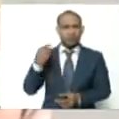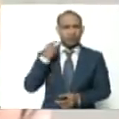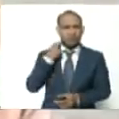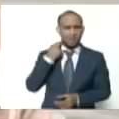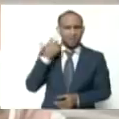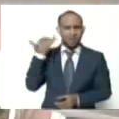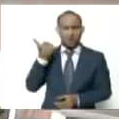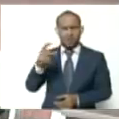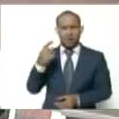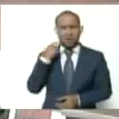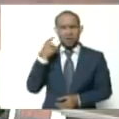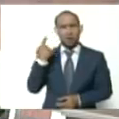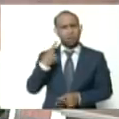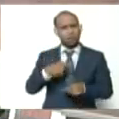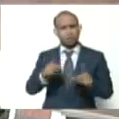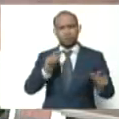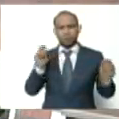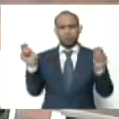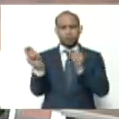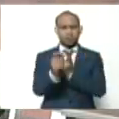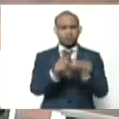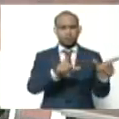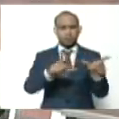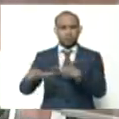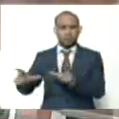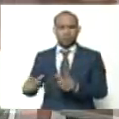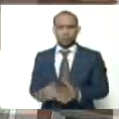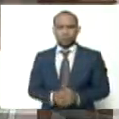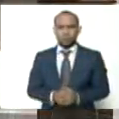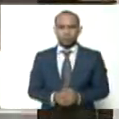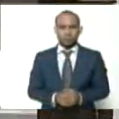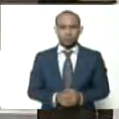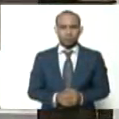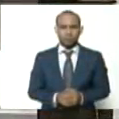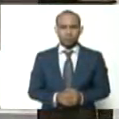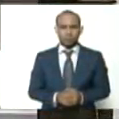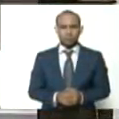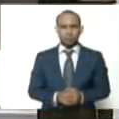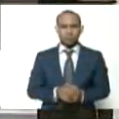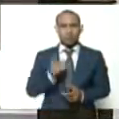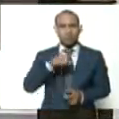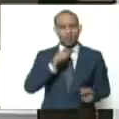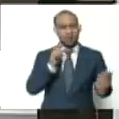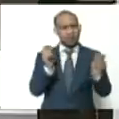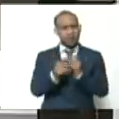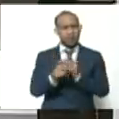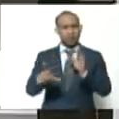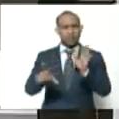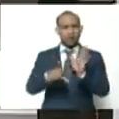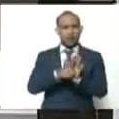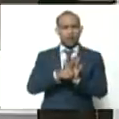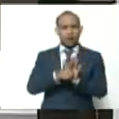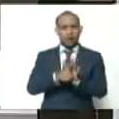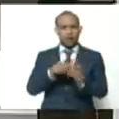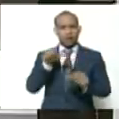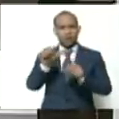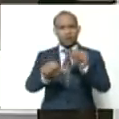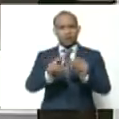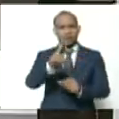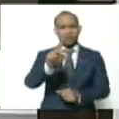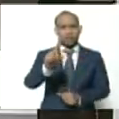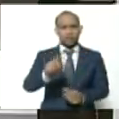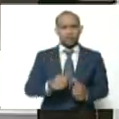preconstitucional, absolutamente inoperante. Tenemos que actualizar un Código de Comercio del siglo XXI